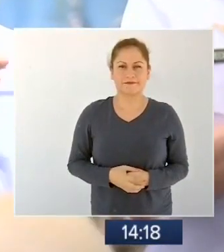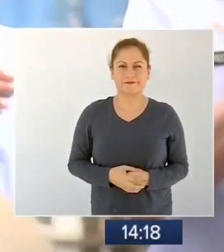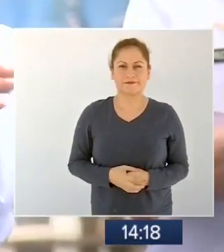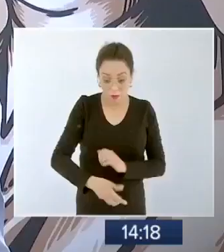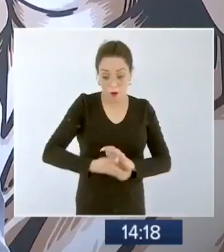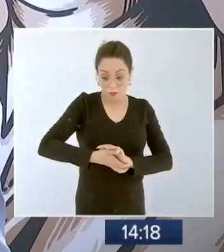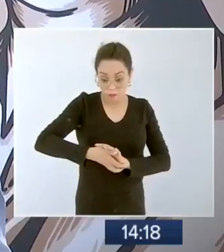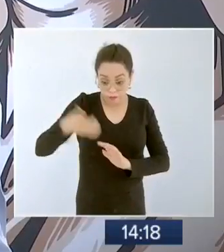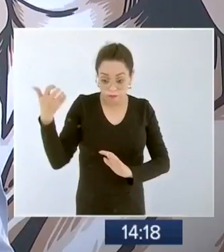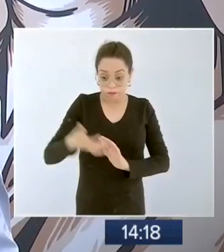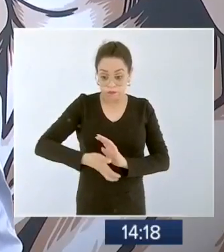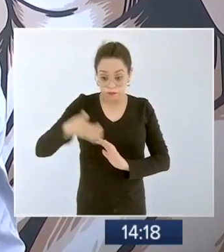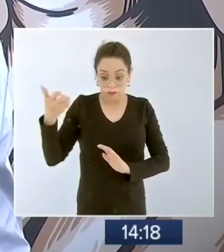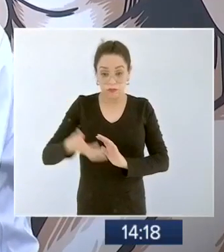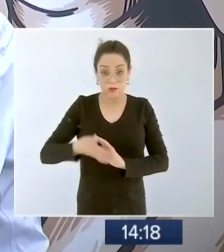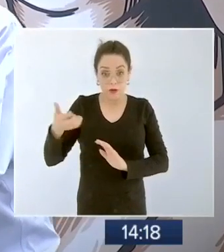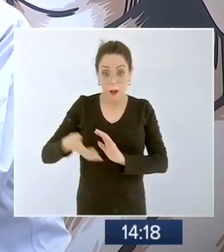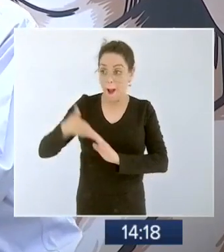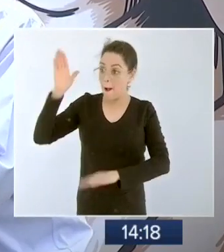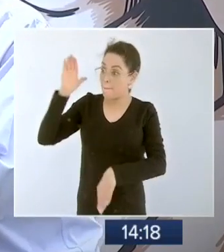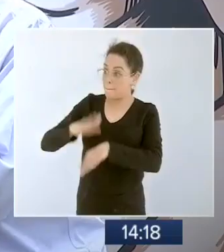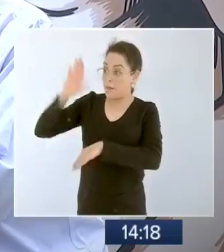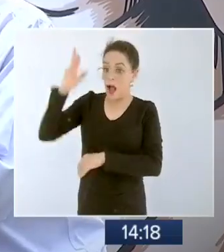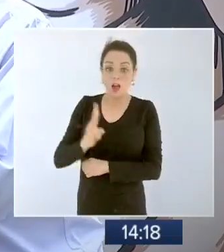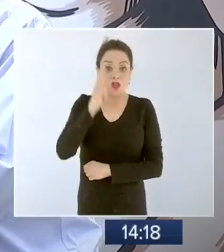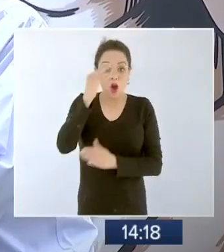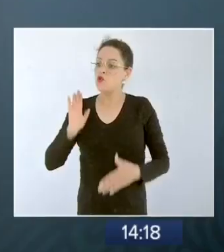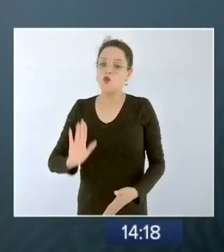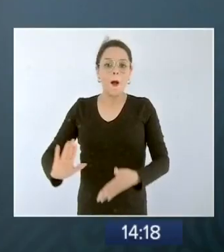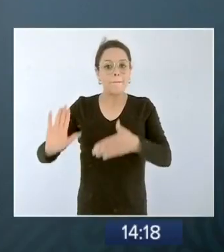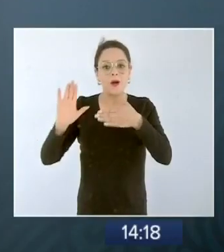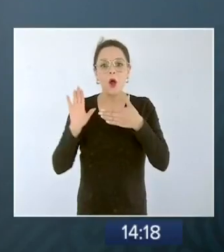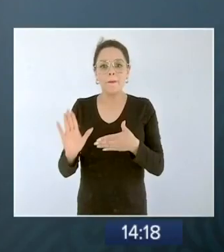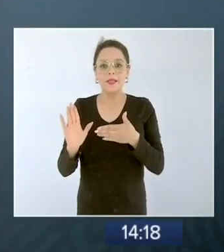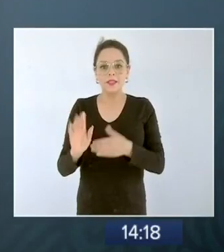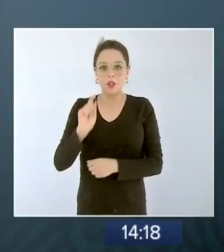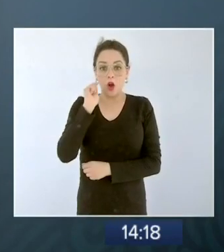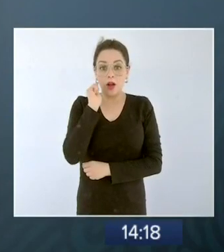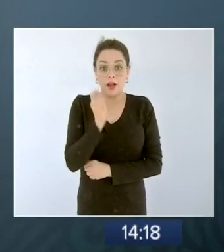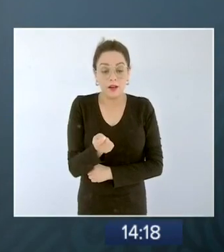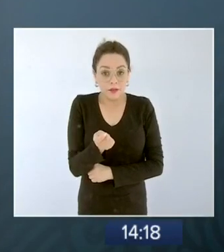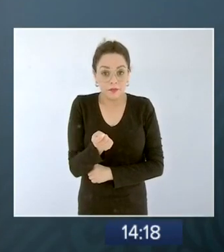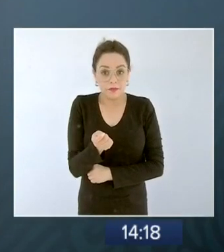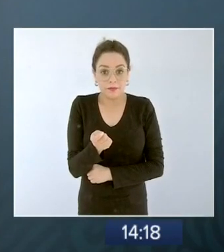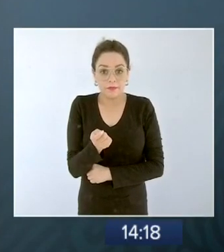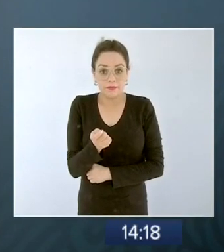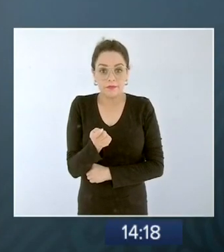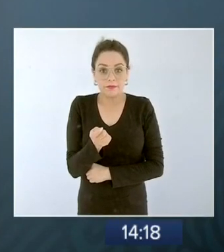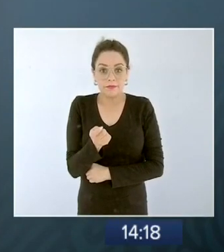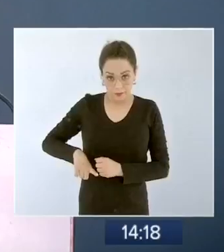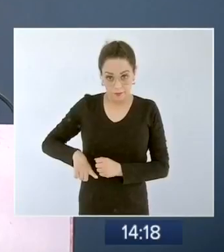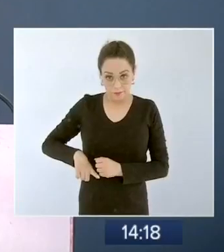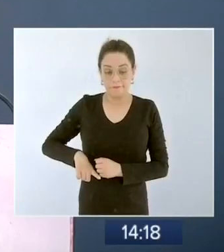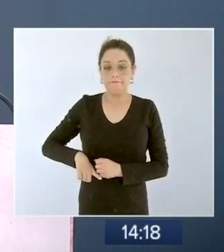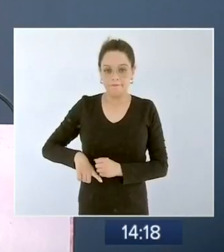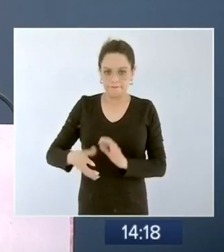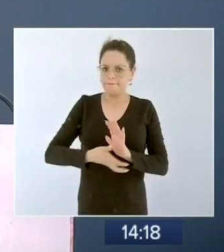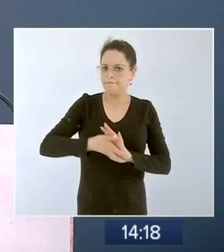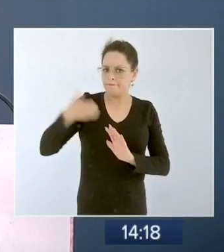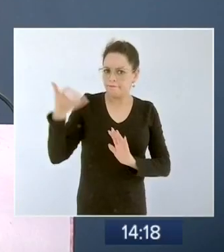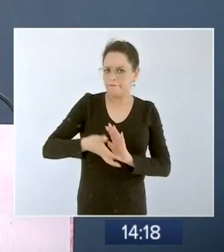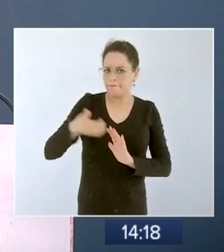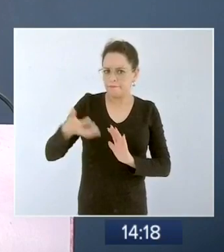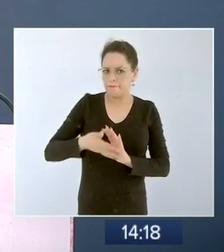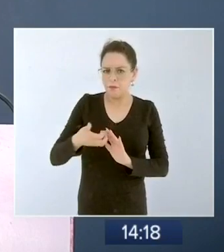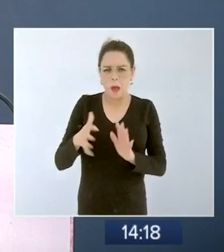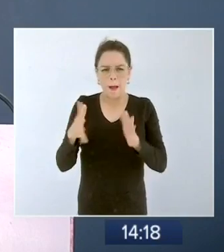un caso parecido a la reforma eléctrica. Detalló que esto ocurrió 10 días antes de sus resoluciones y esta situación